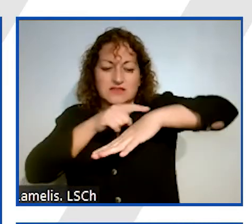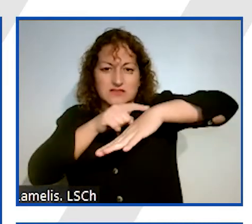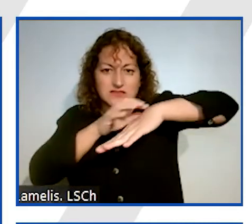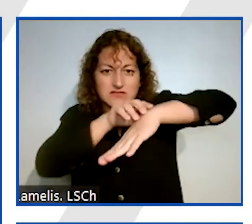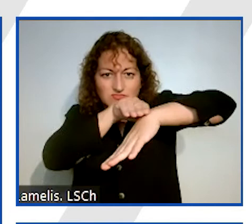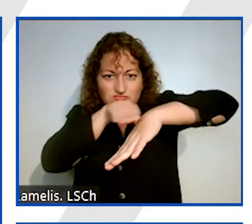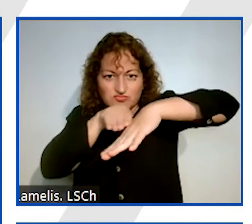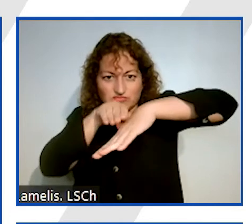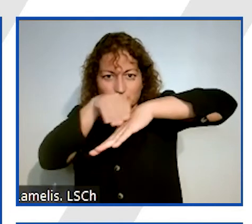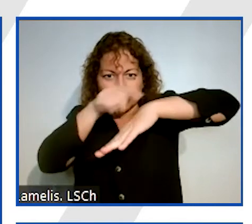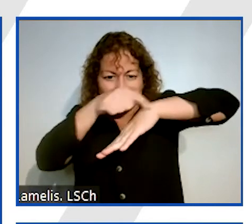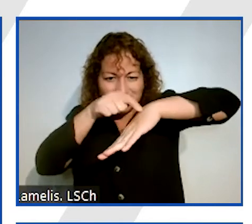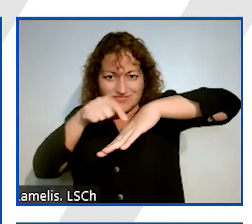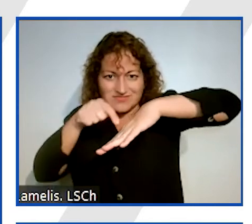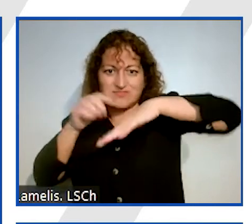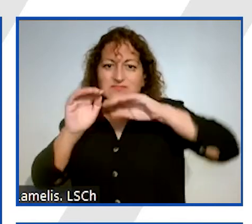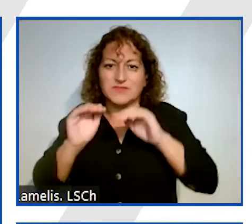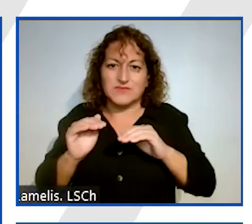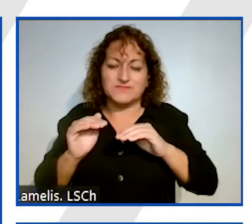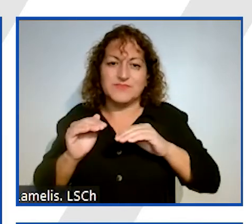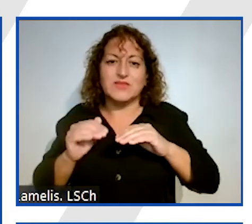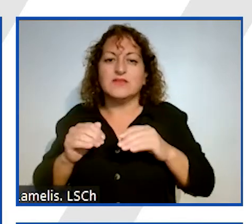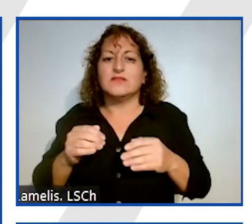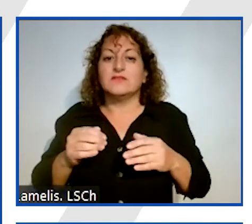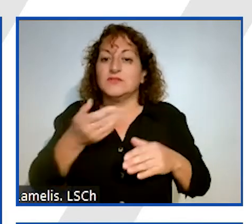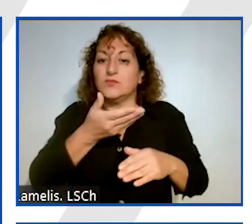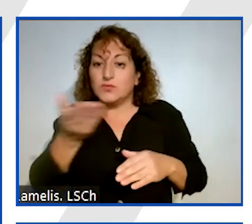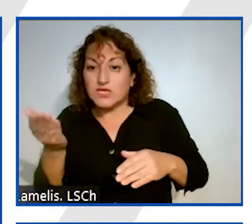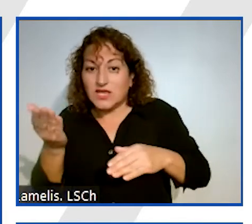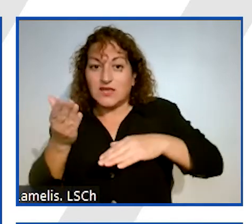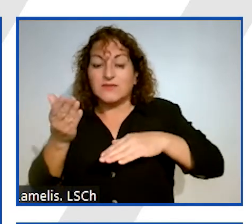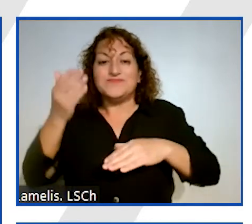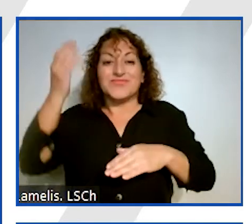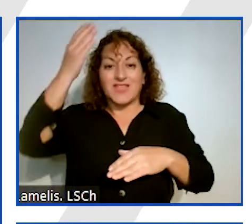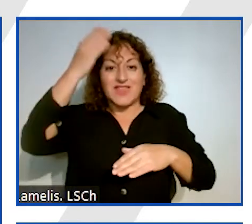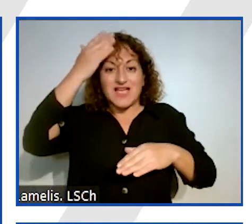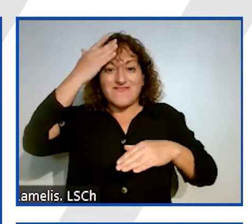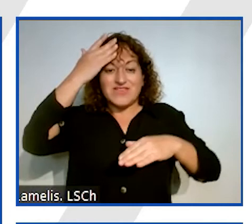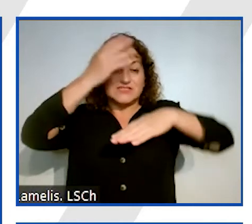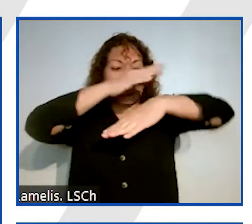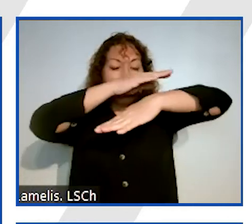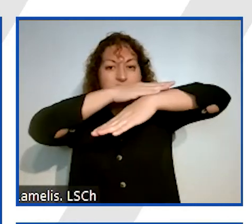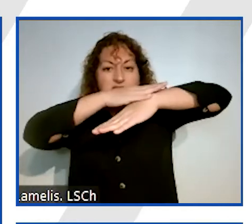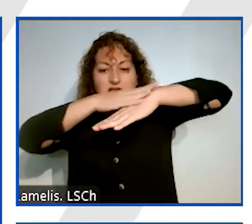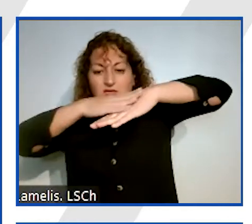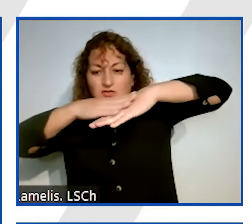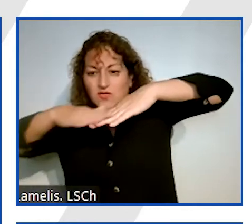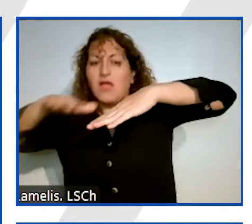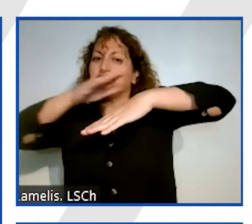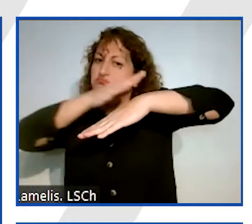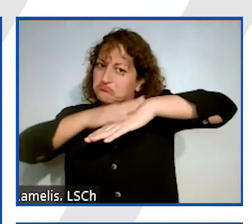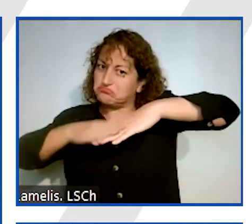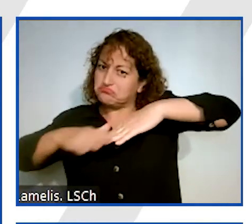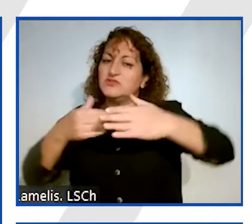un tiburón, es lo que le da esa textura de lija a la piel. Si lo tornan de la cabeza hacia la cola, es lisito. ¿Por qué? Porque las